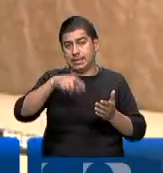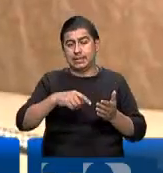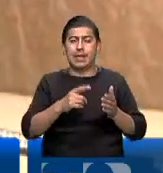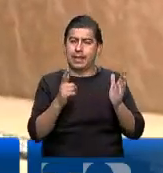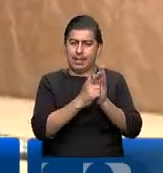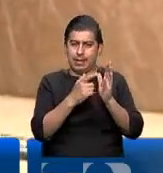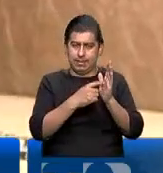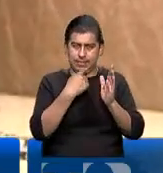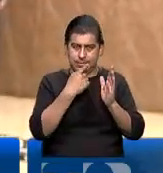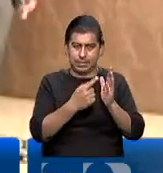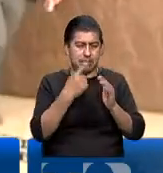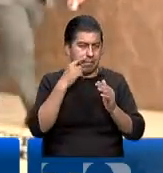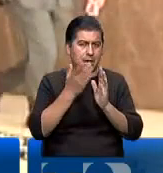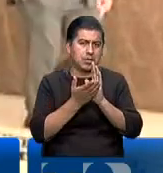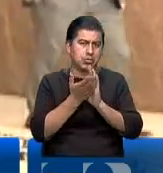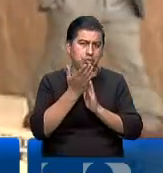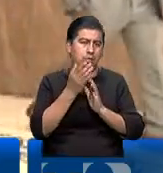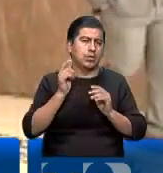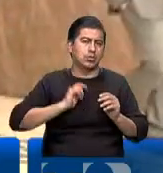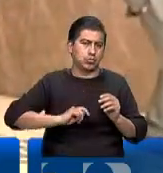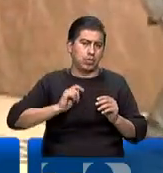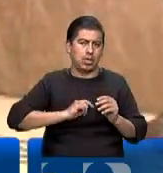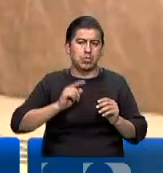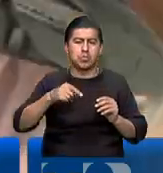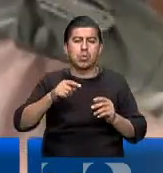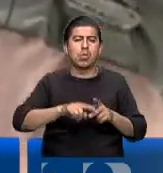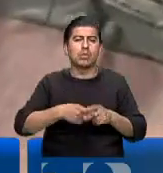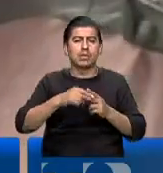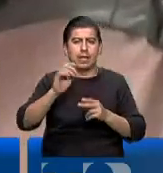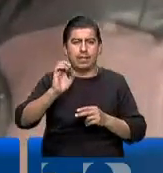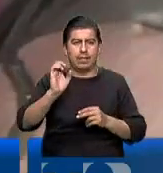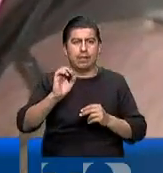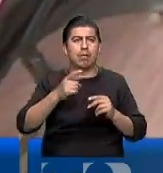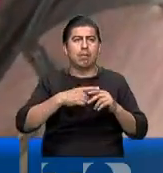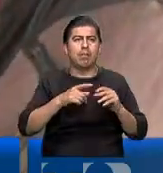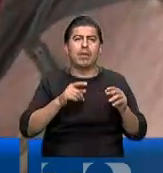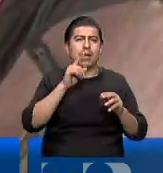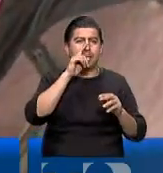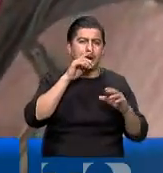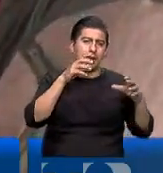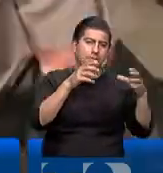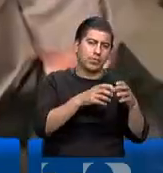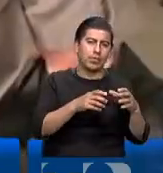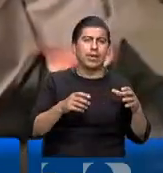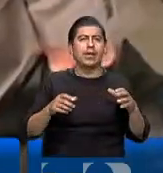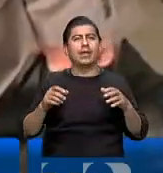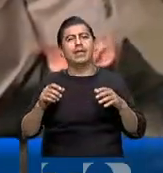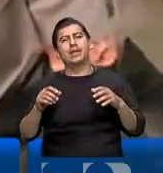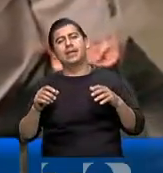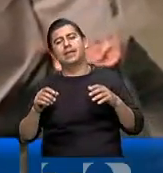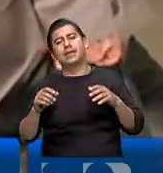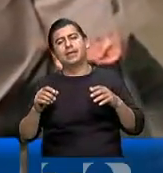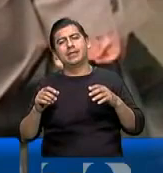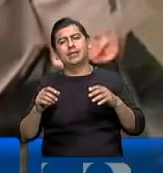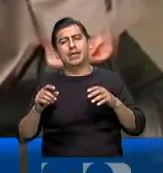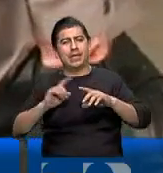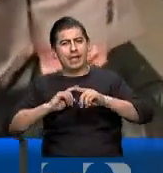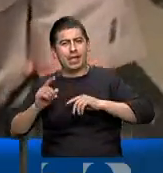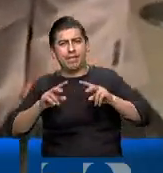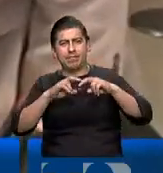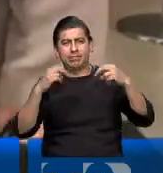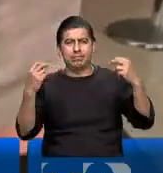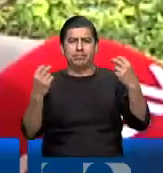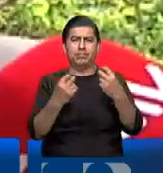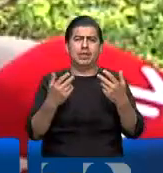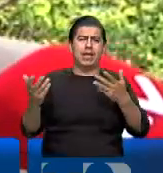salarial que regirá a partir de enero del próximo año pero los empleadores y trabajadores llegaron con propuestas muy